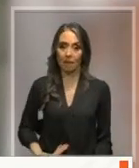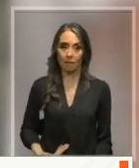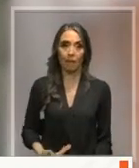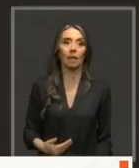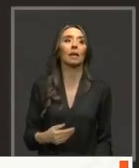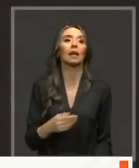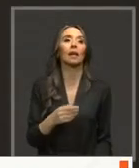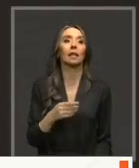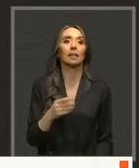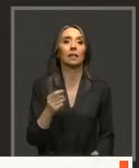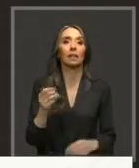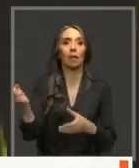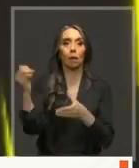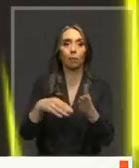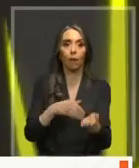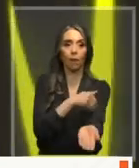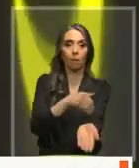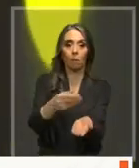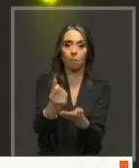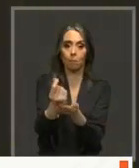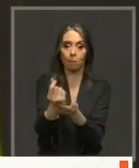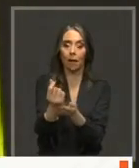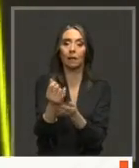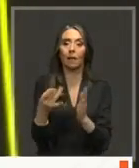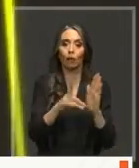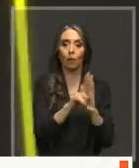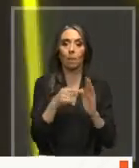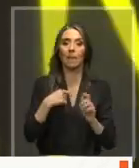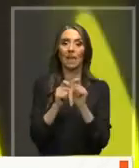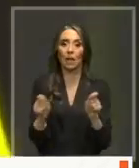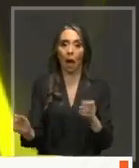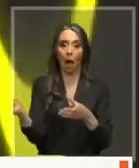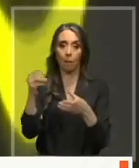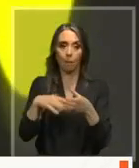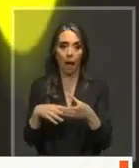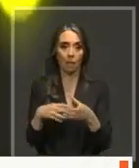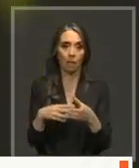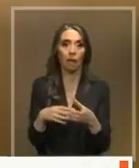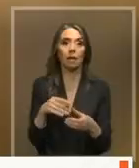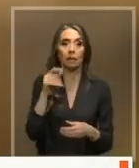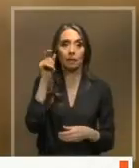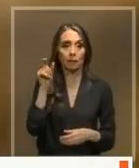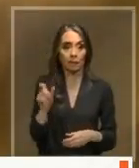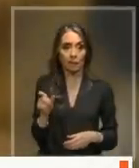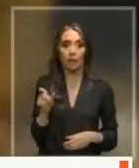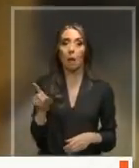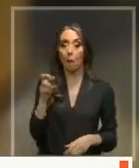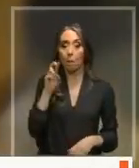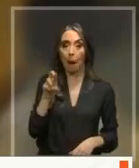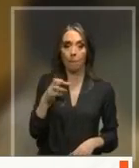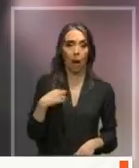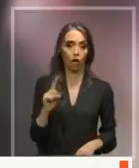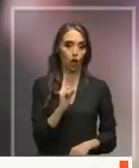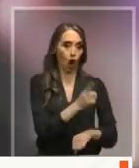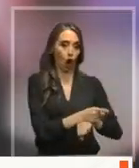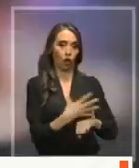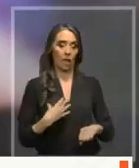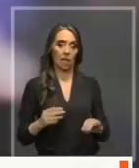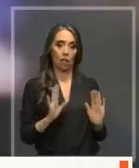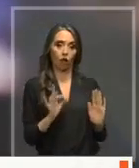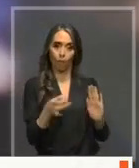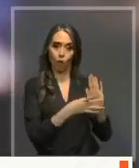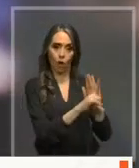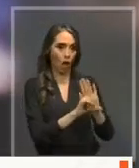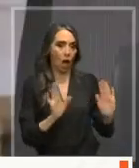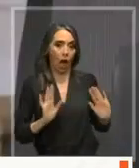que habían entrado dineros ilegales en mi campaña. El patriarca negó haber dado órdenes a su hijo de cometer